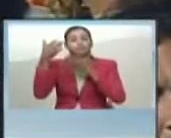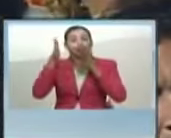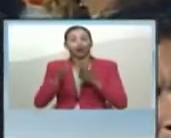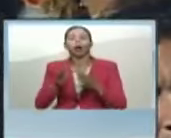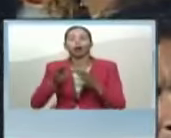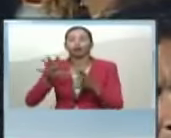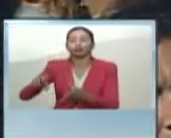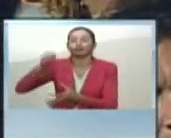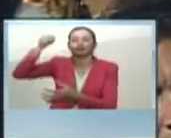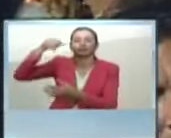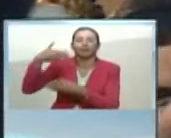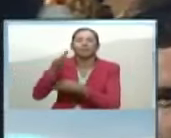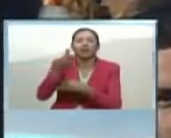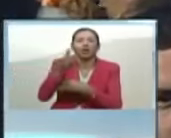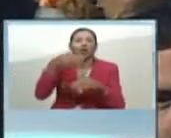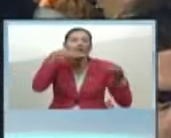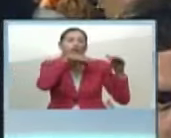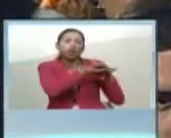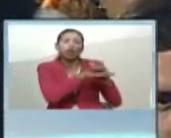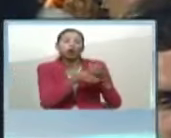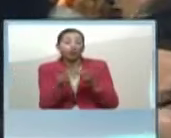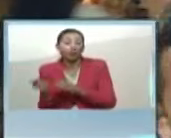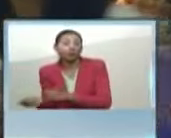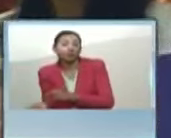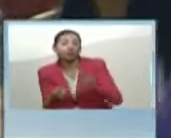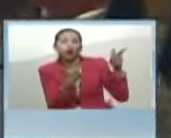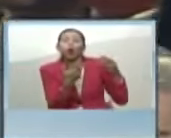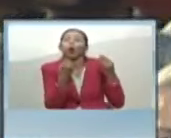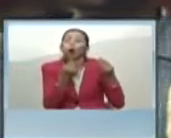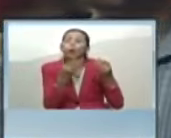pescado y ¿cómo lo arrima si no tiene un transporte? Entonces, por